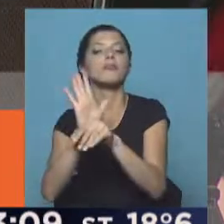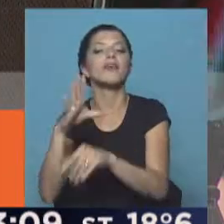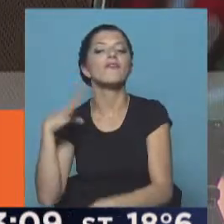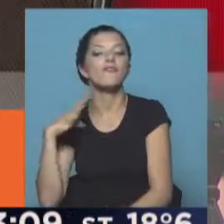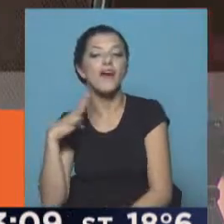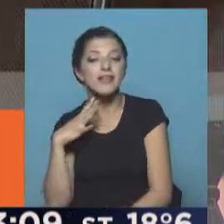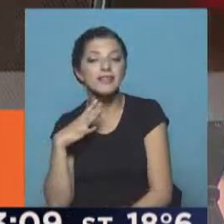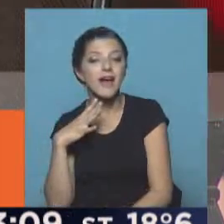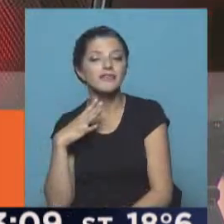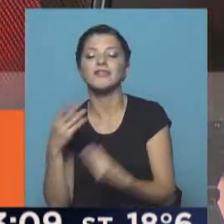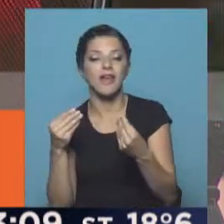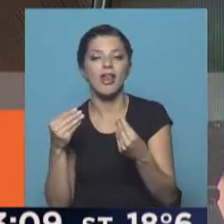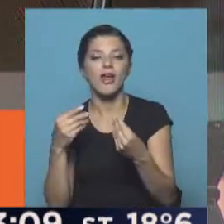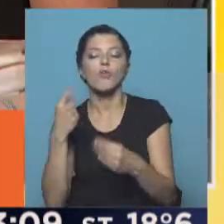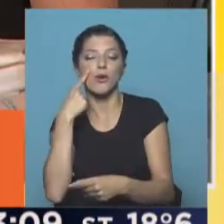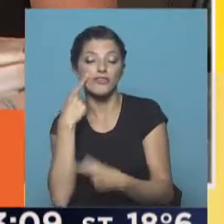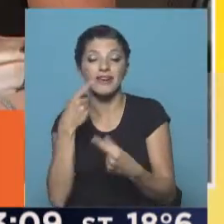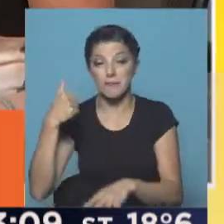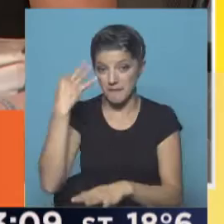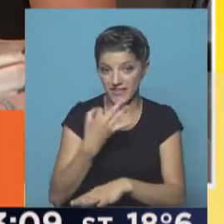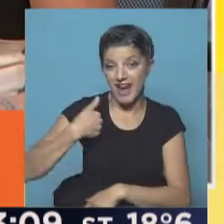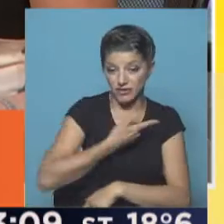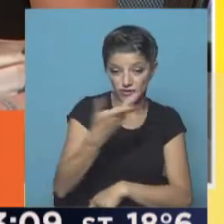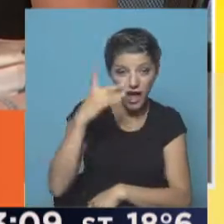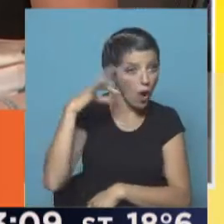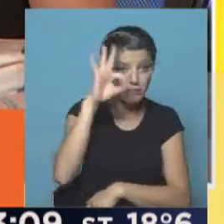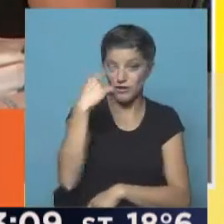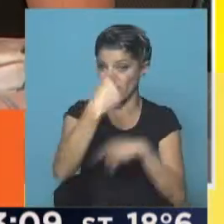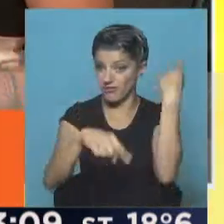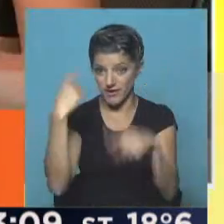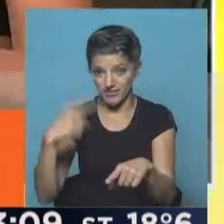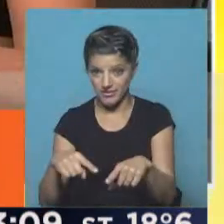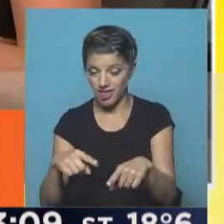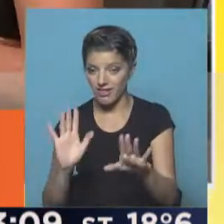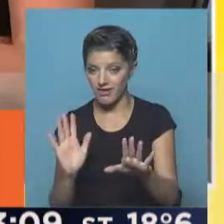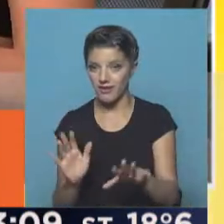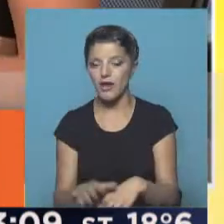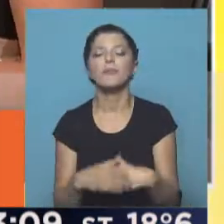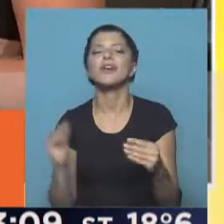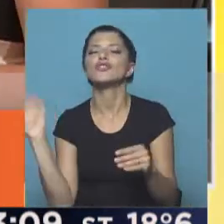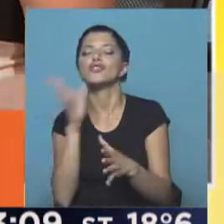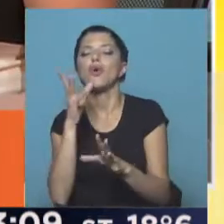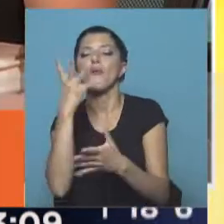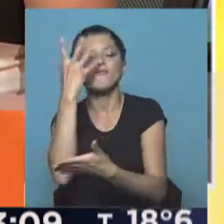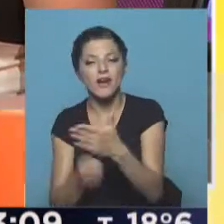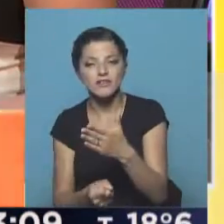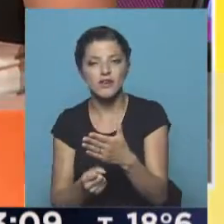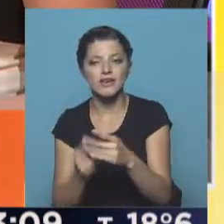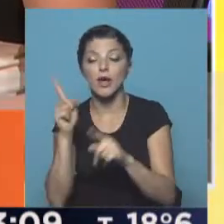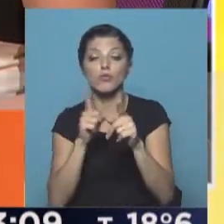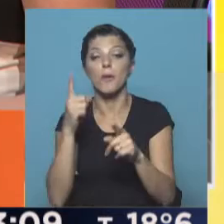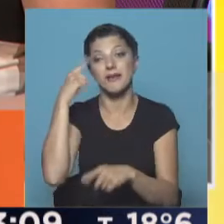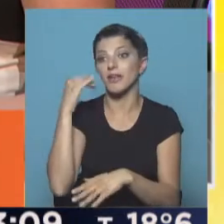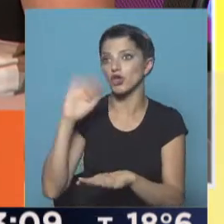encuestas, sino que la sociedad está polarizada. ¿Qué es lo que se está leyendo mal? Que todo sale como no se esperaba. Yo creo